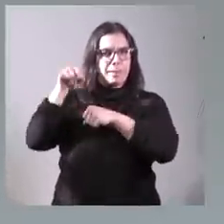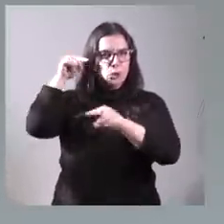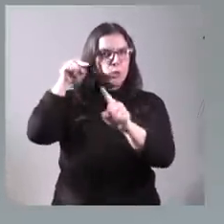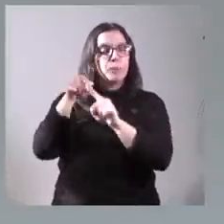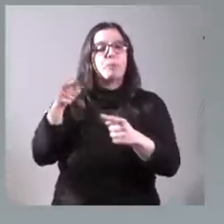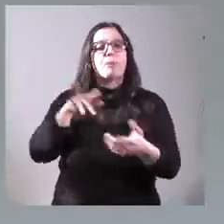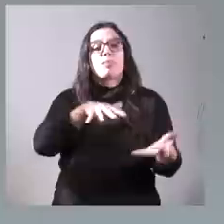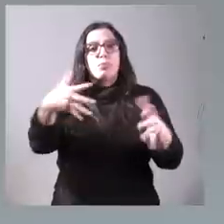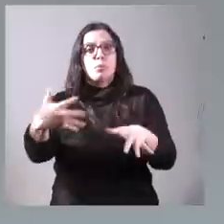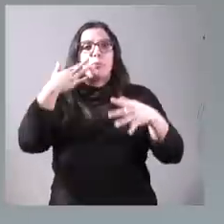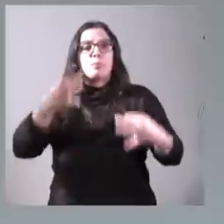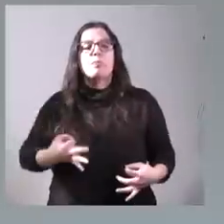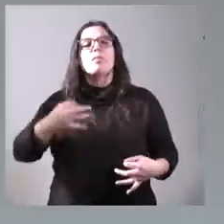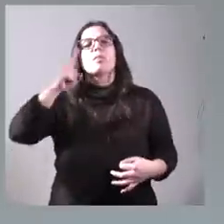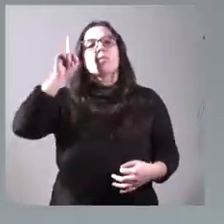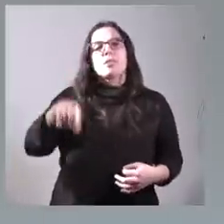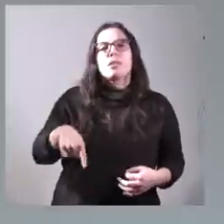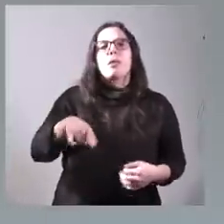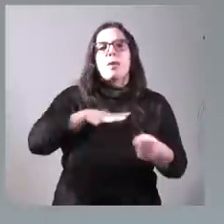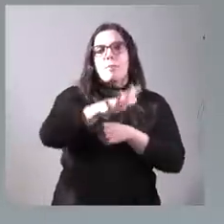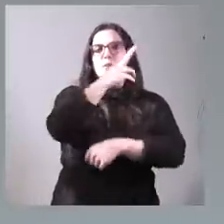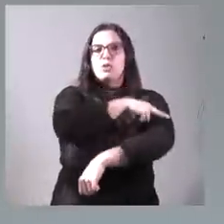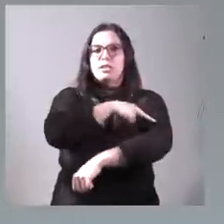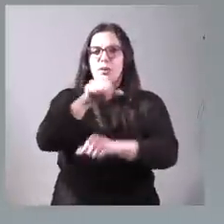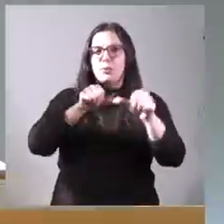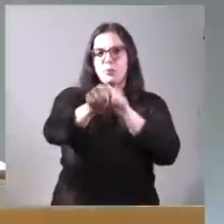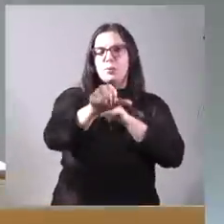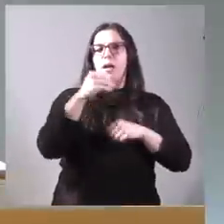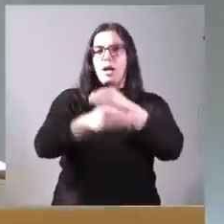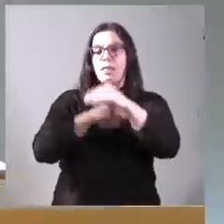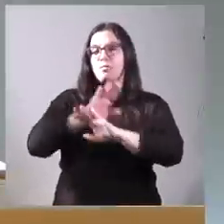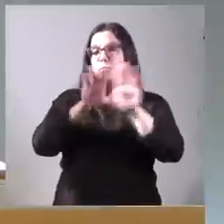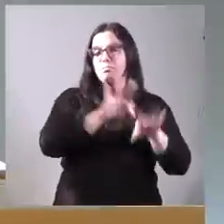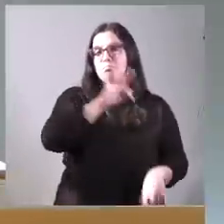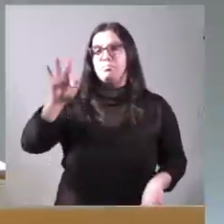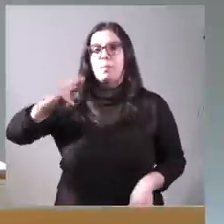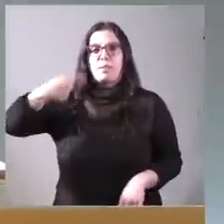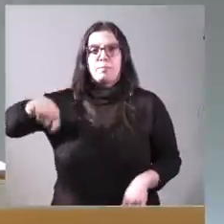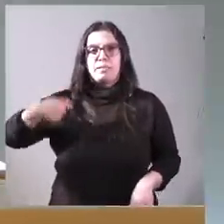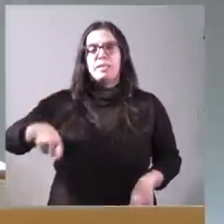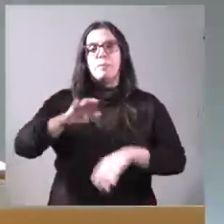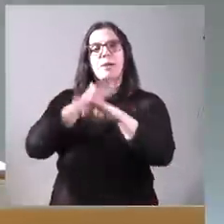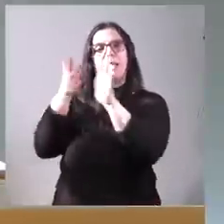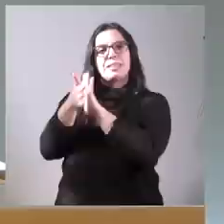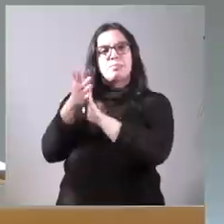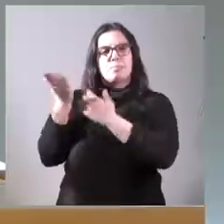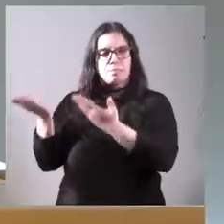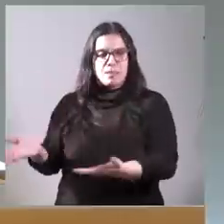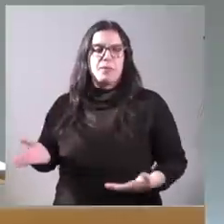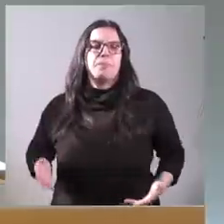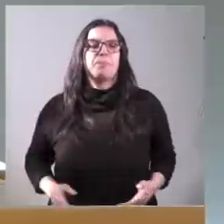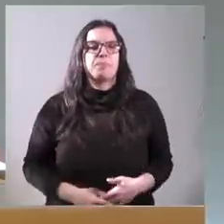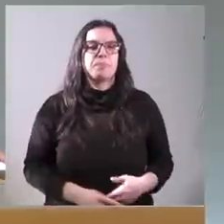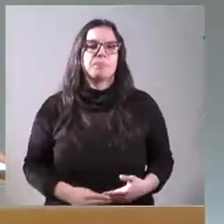cuya aplicación también se va a poner en marcha en el ámbito sanitario por la consejería de sanidad y sin más toda la palabra del vicepresidente para que las explique con más